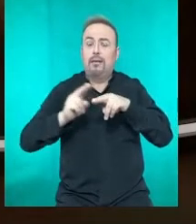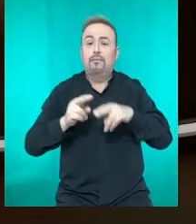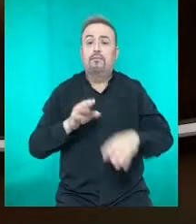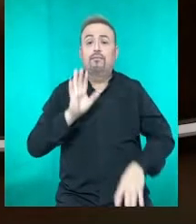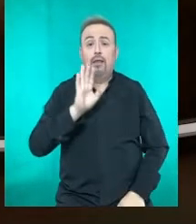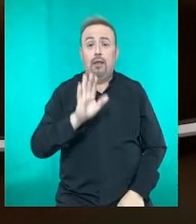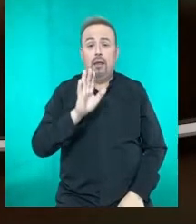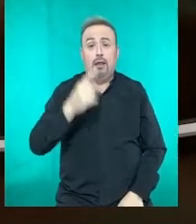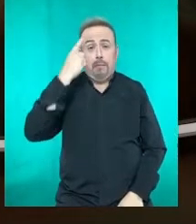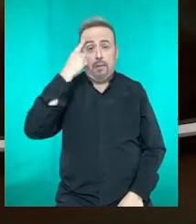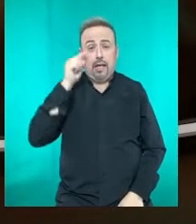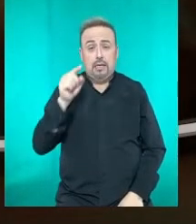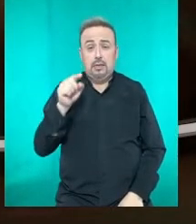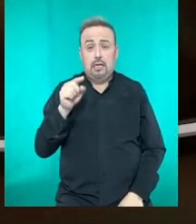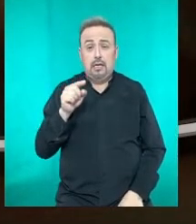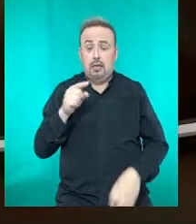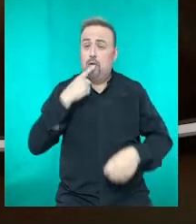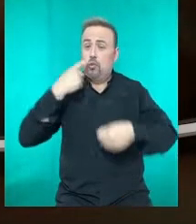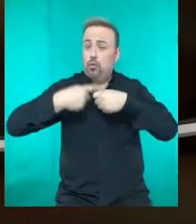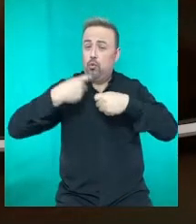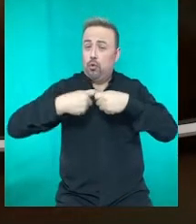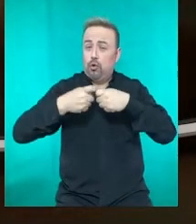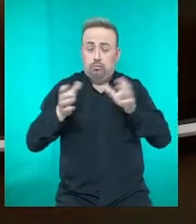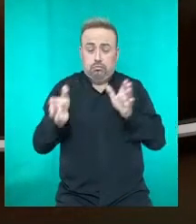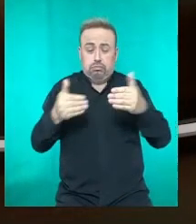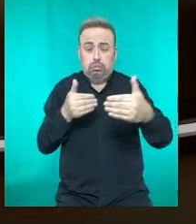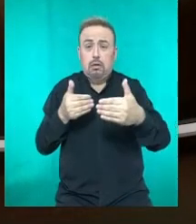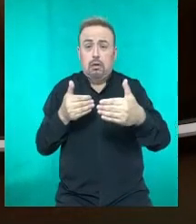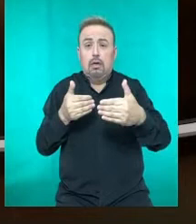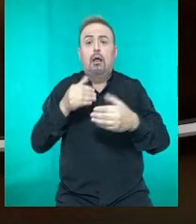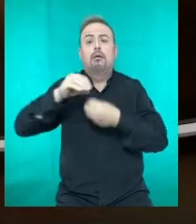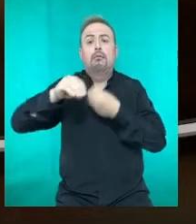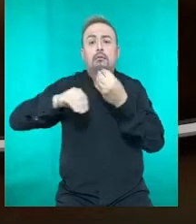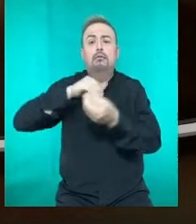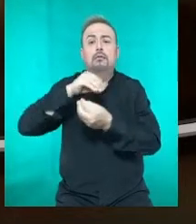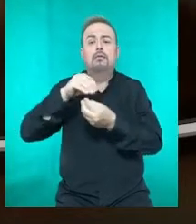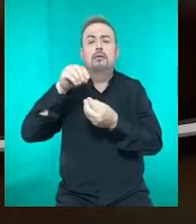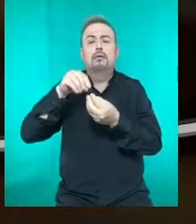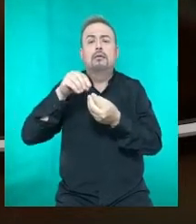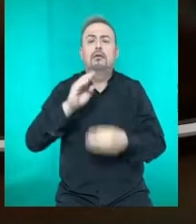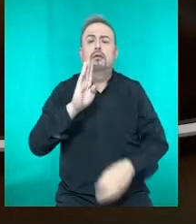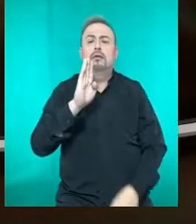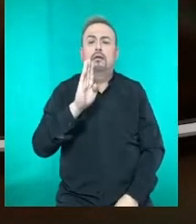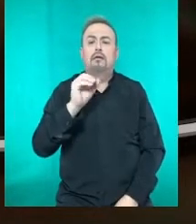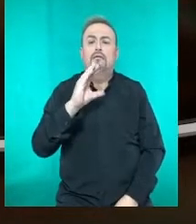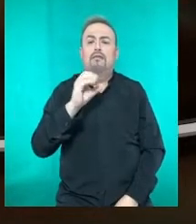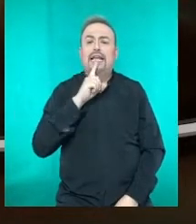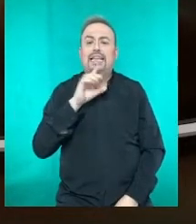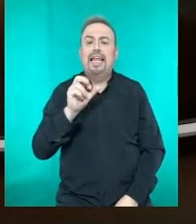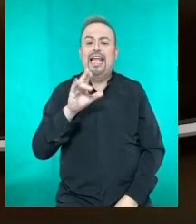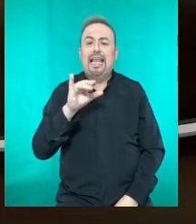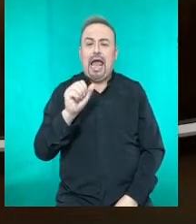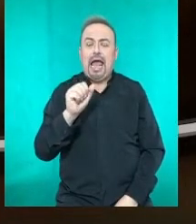se vaya a reparar, sino que en este caso está mezclado con bacterias, Bacillus pseudofirmus, que